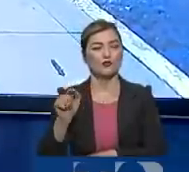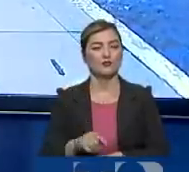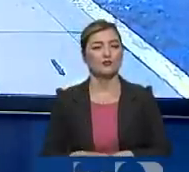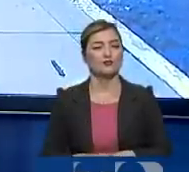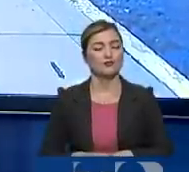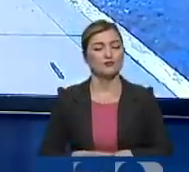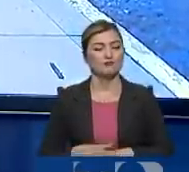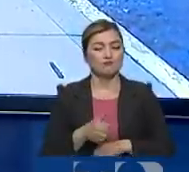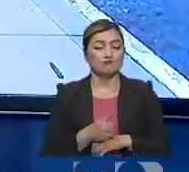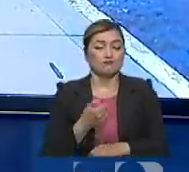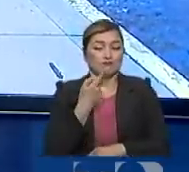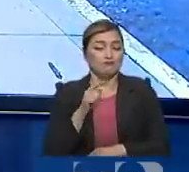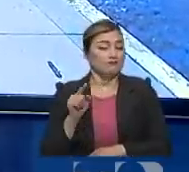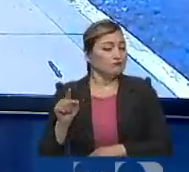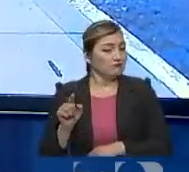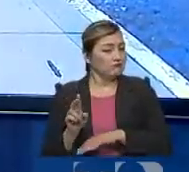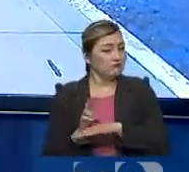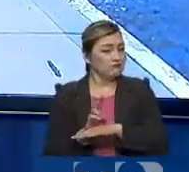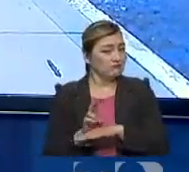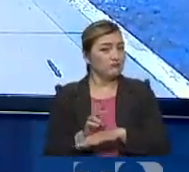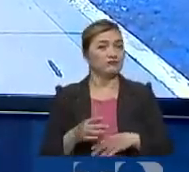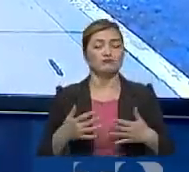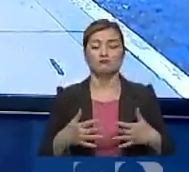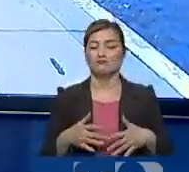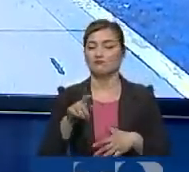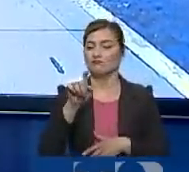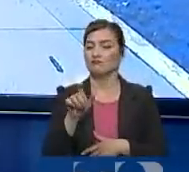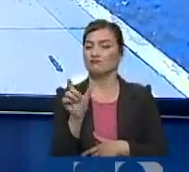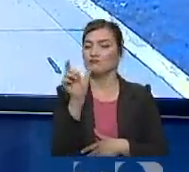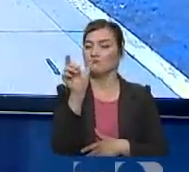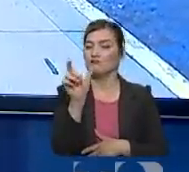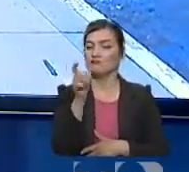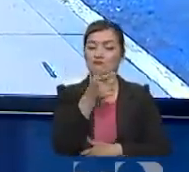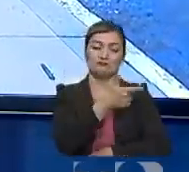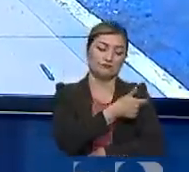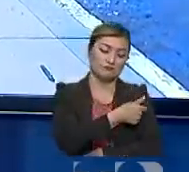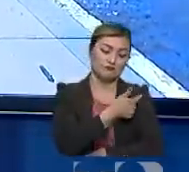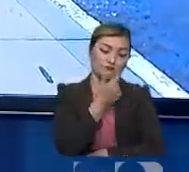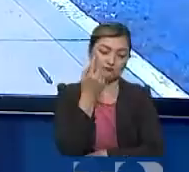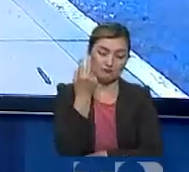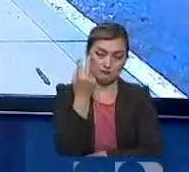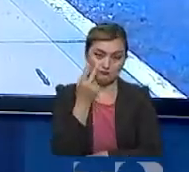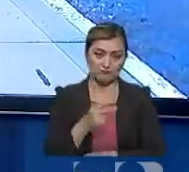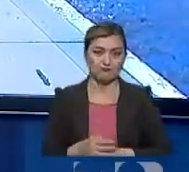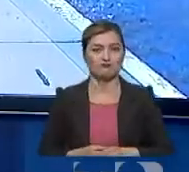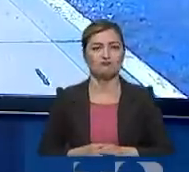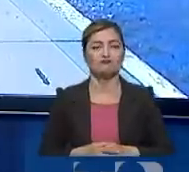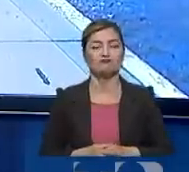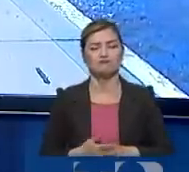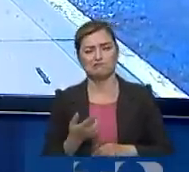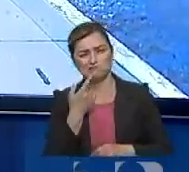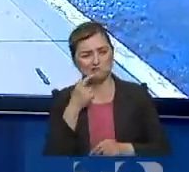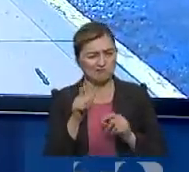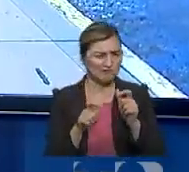autoridades aseguraron que también para utilizar este medio de transporte necesita presentar su carnet de vacunación. Steffi, ¿qué dicen los usuarios? ¿Ya se